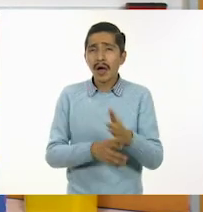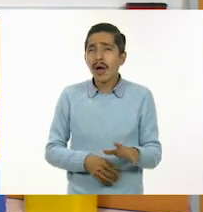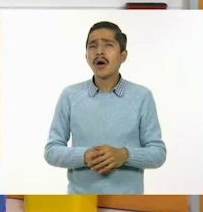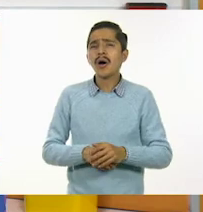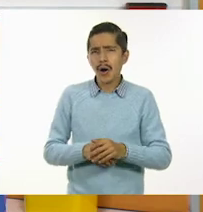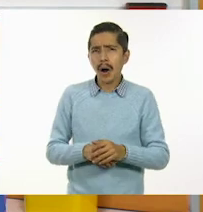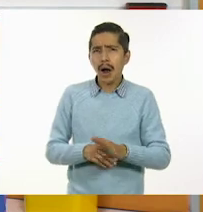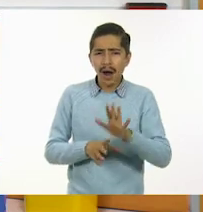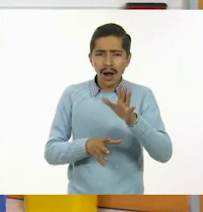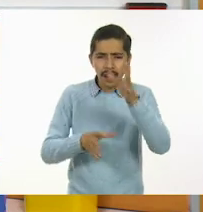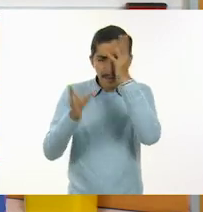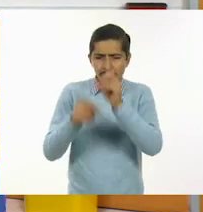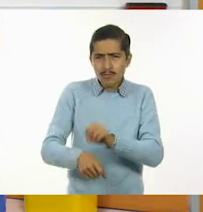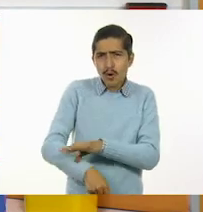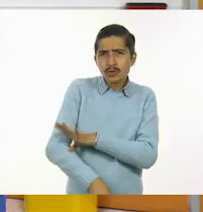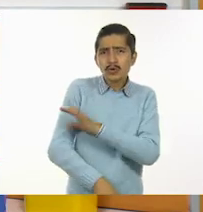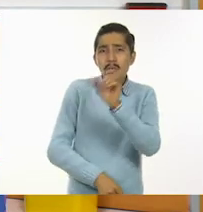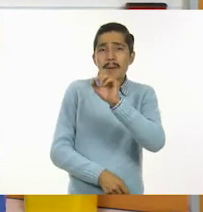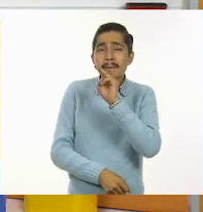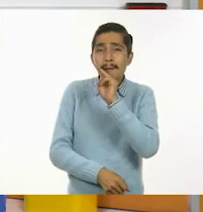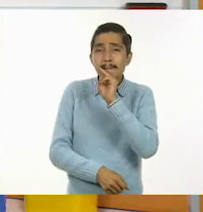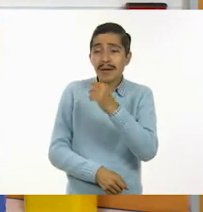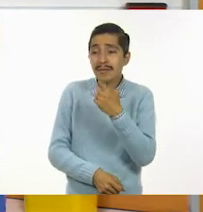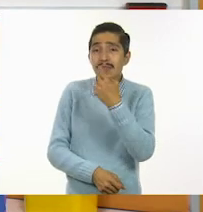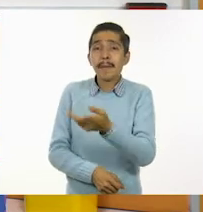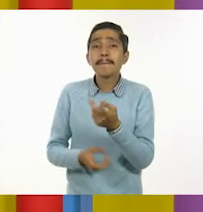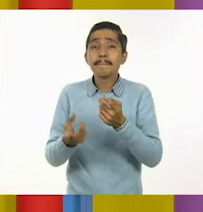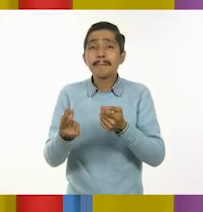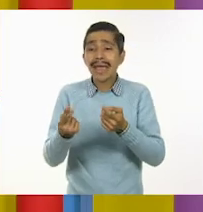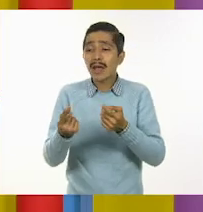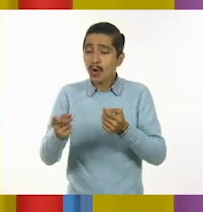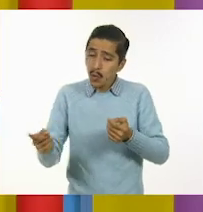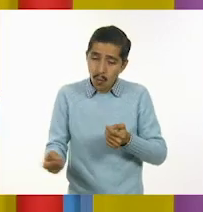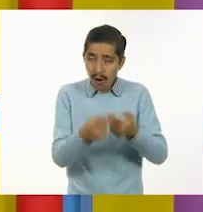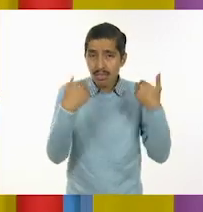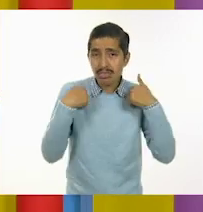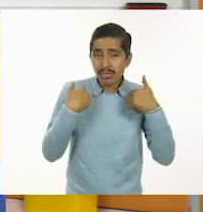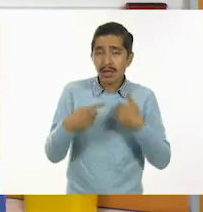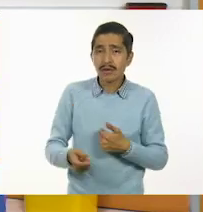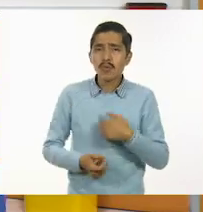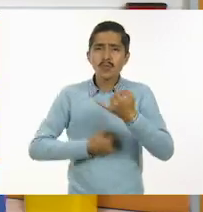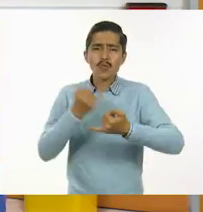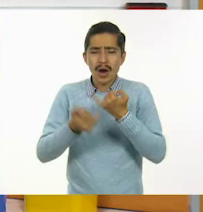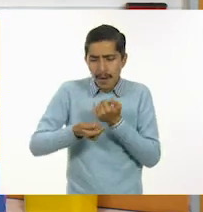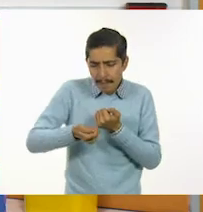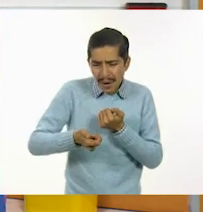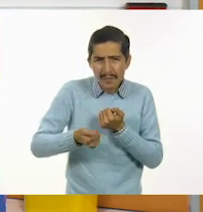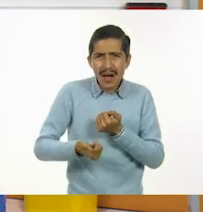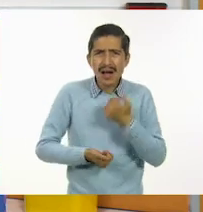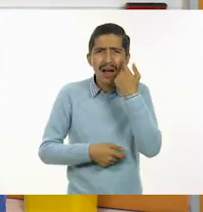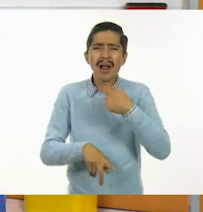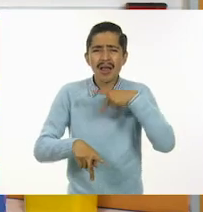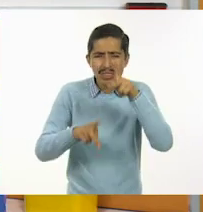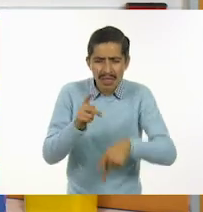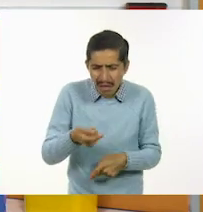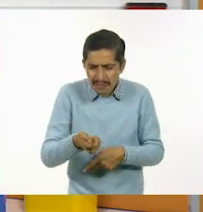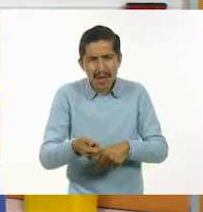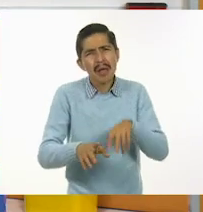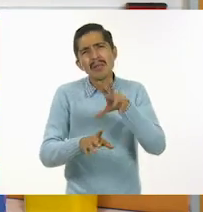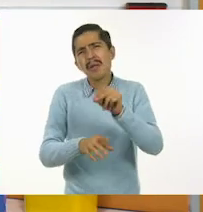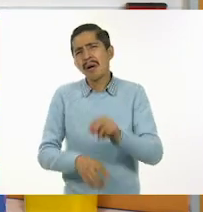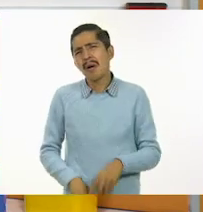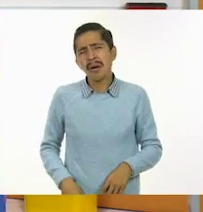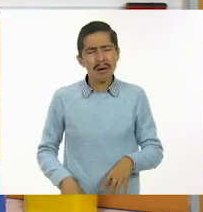aprendizaje emocional cuando su mamá le pidió que sacara a pasear al perro. Ajá. Estaba jugando con sus canicas y no quería interrumpir su juego para sacar al